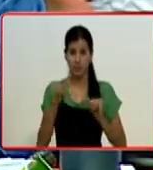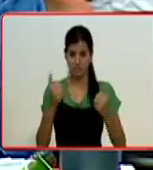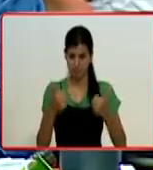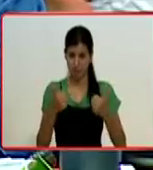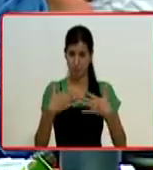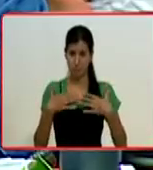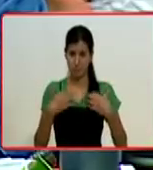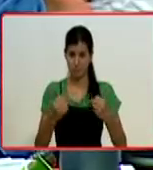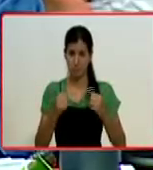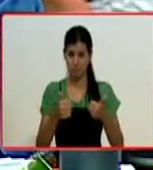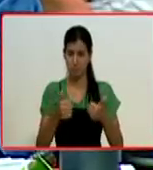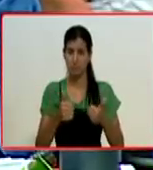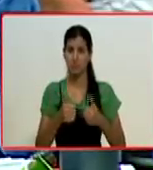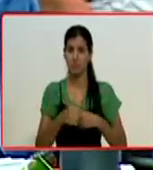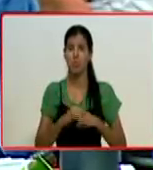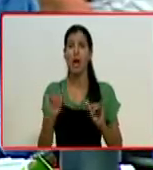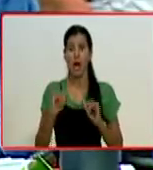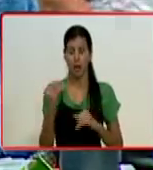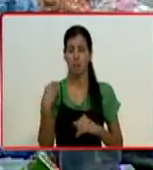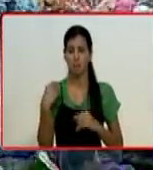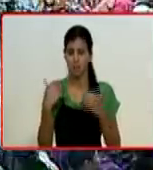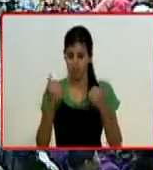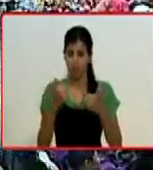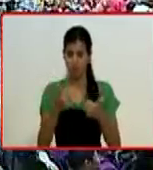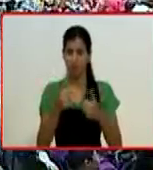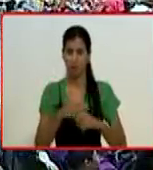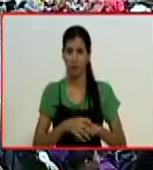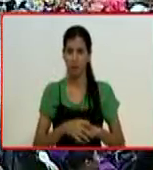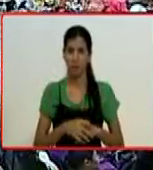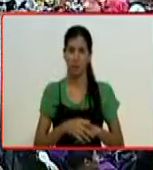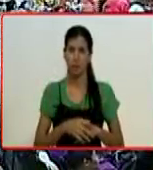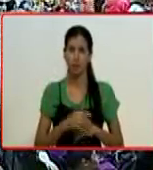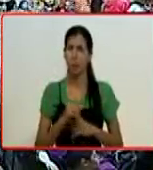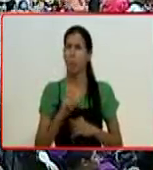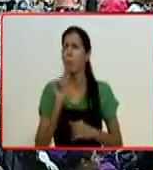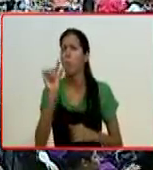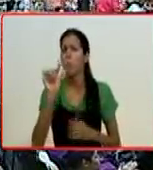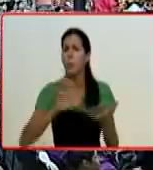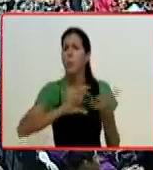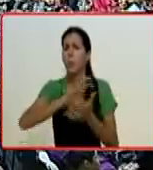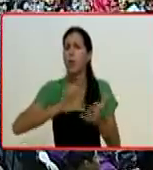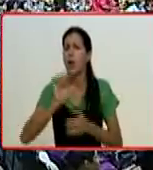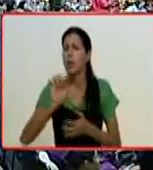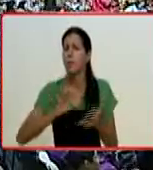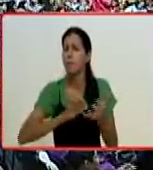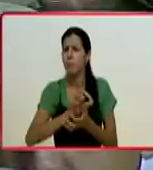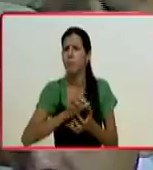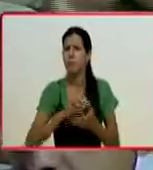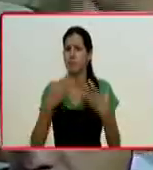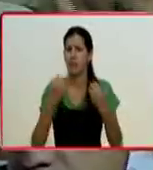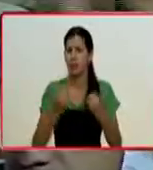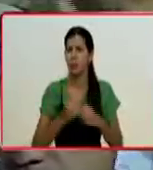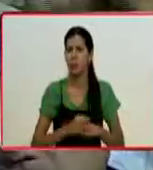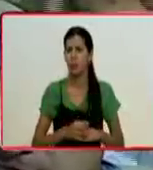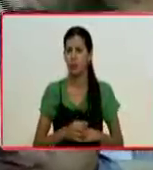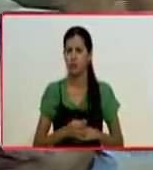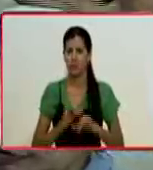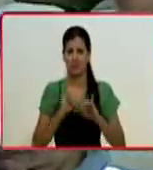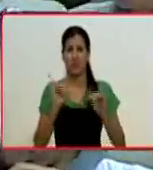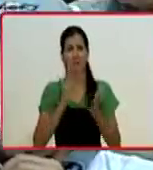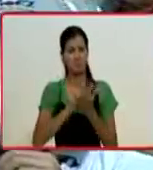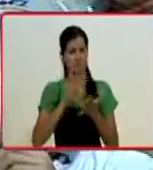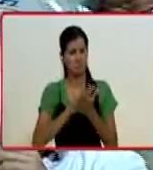Me mandan a decir que ya está bien. Tuvo un pequeño problemita de salud, pero ya está